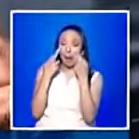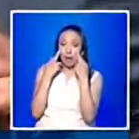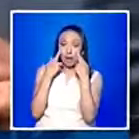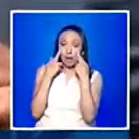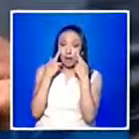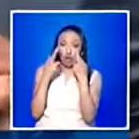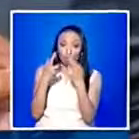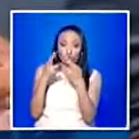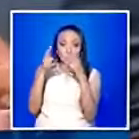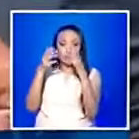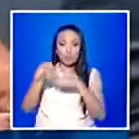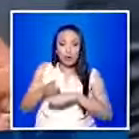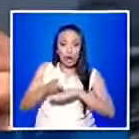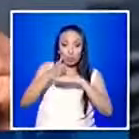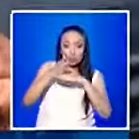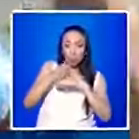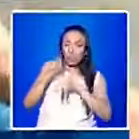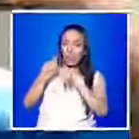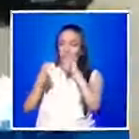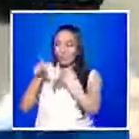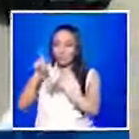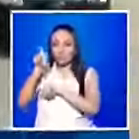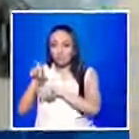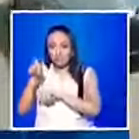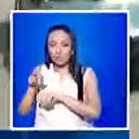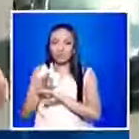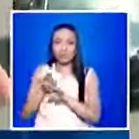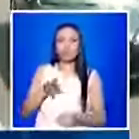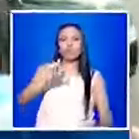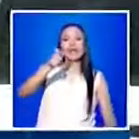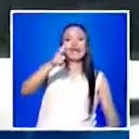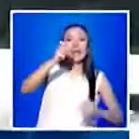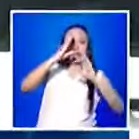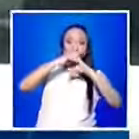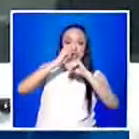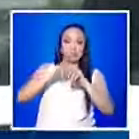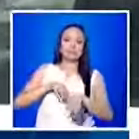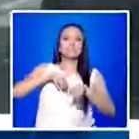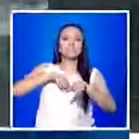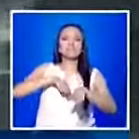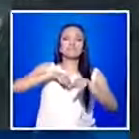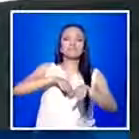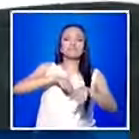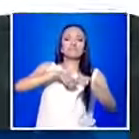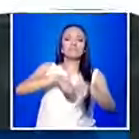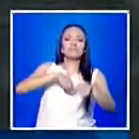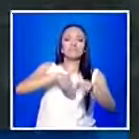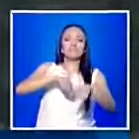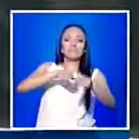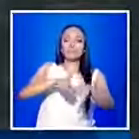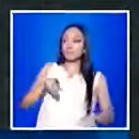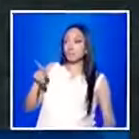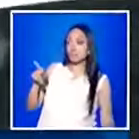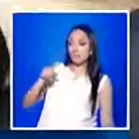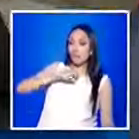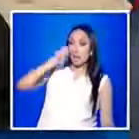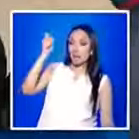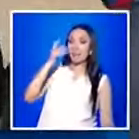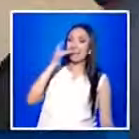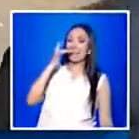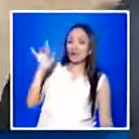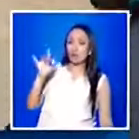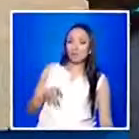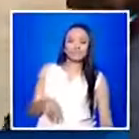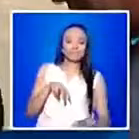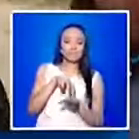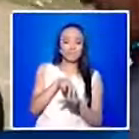de autoridades, colegas y aficionados. Pasadas las 10 de la mañana, inició el recorrido de la caravana de la doble campeona paralímpica. A bordo